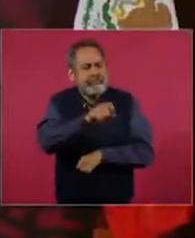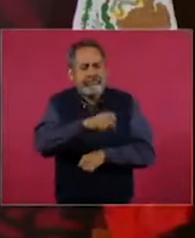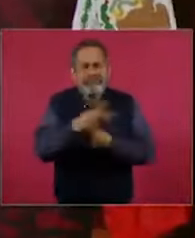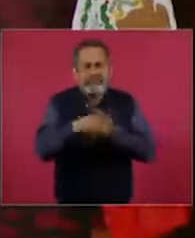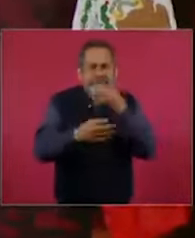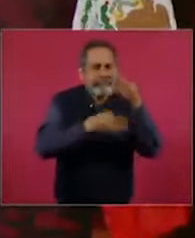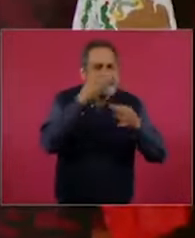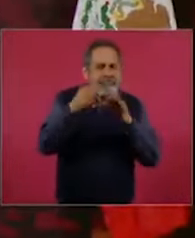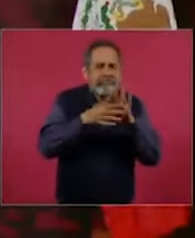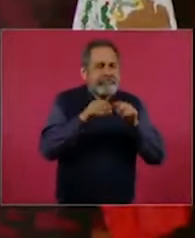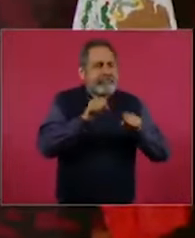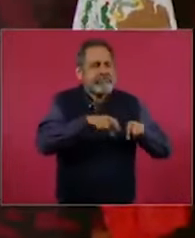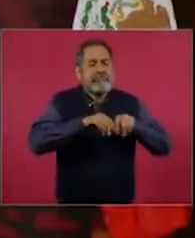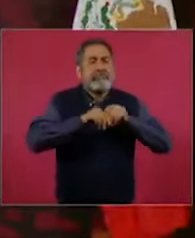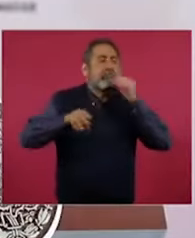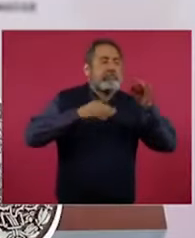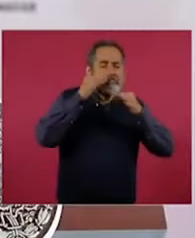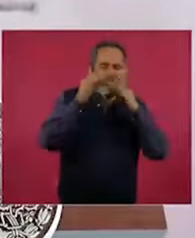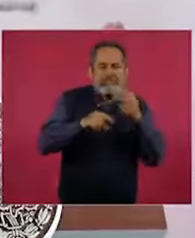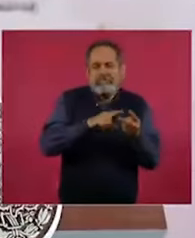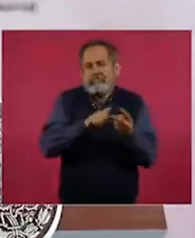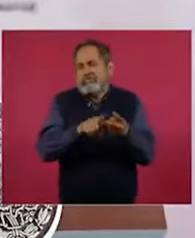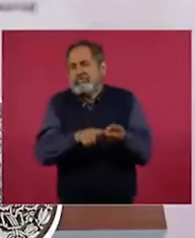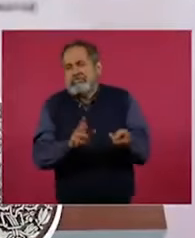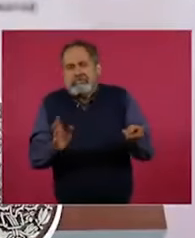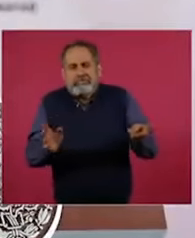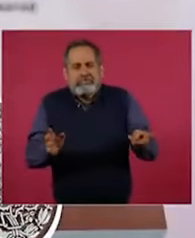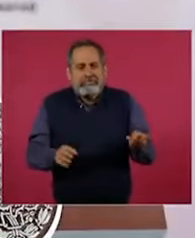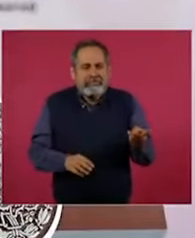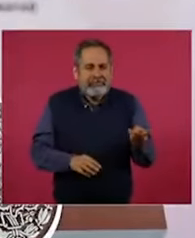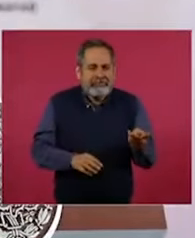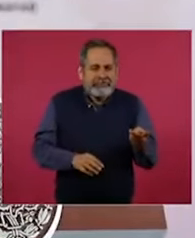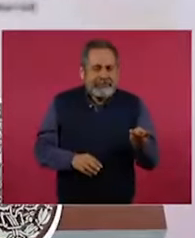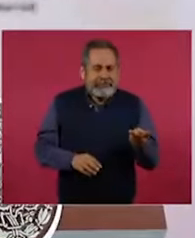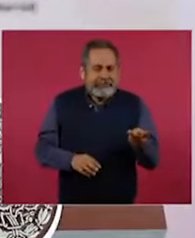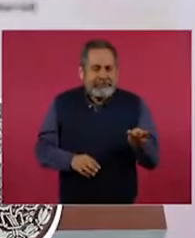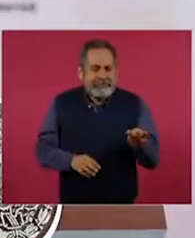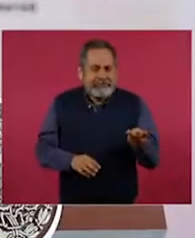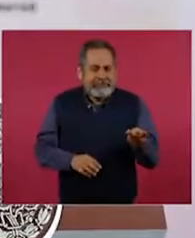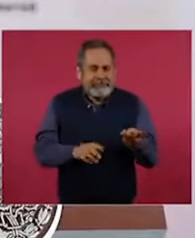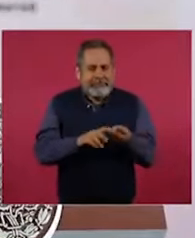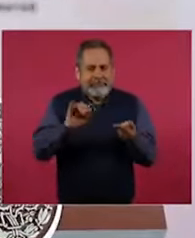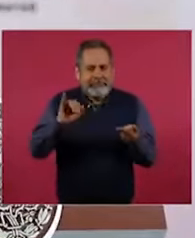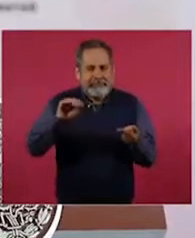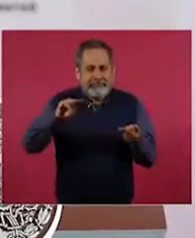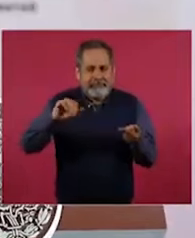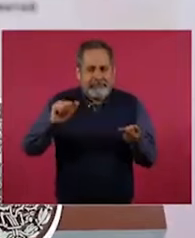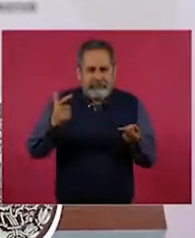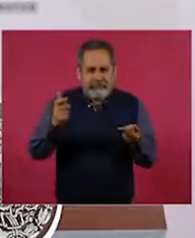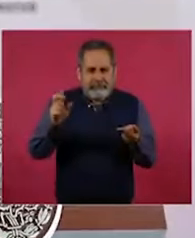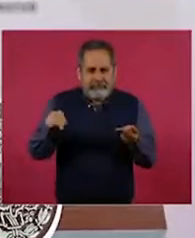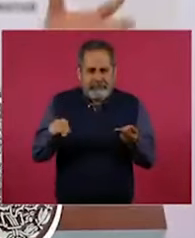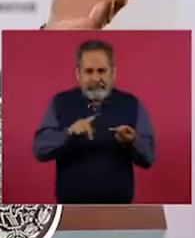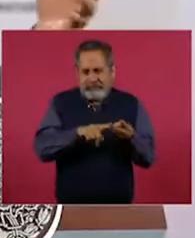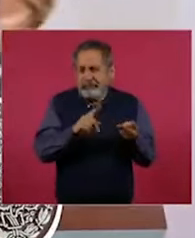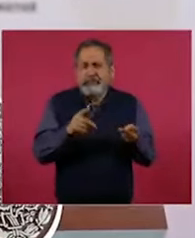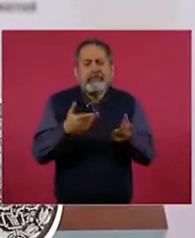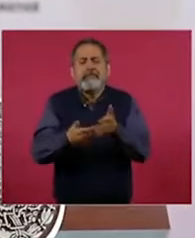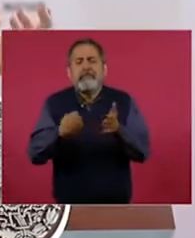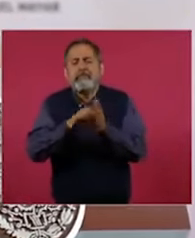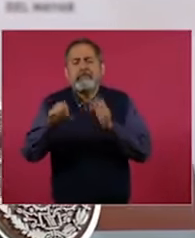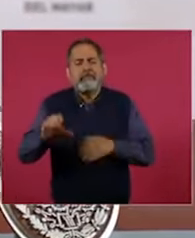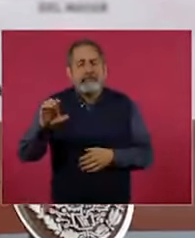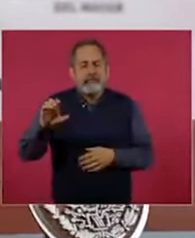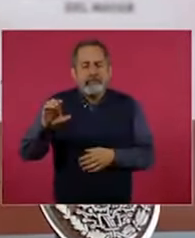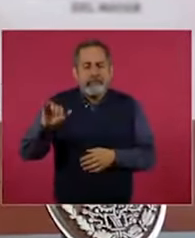Eh Esto que está sucediendo con la asignación de diputados plurinominales en la cámara de diputados y dice el presidente hay